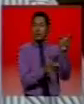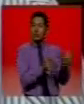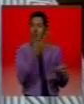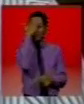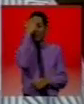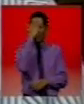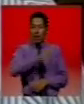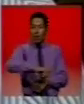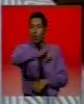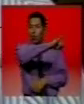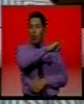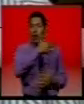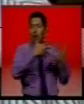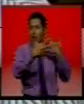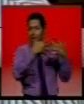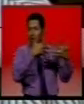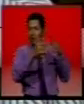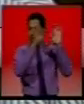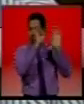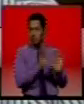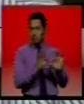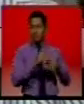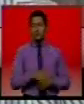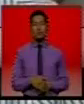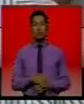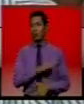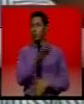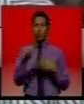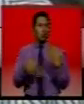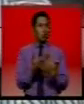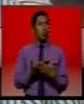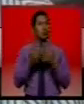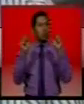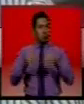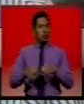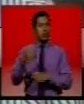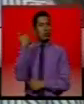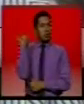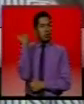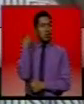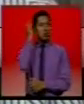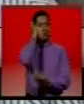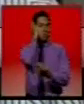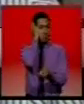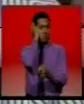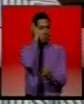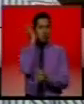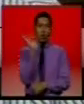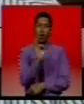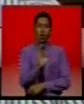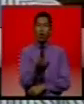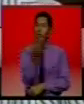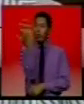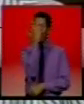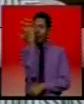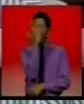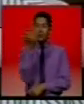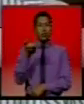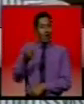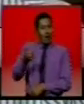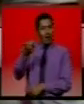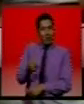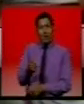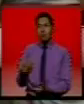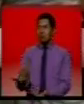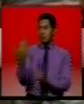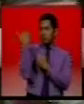un concurso transparente todos podemos tener la opción de obtener esta frecuencia para darle un uso